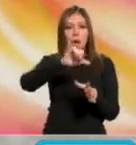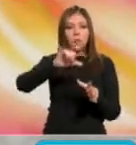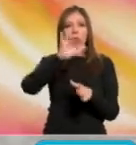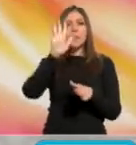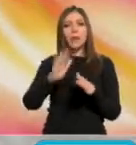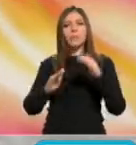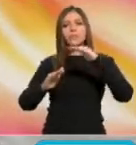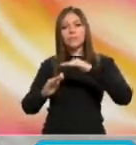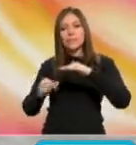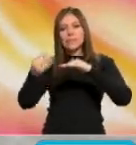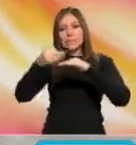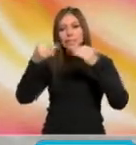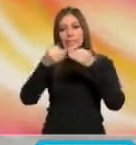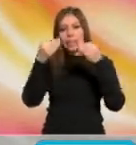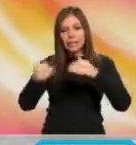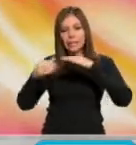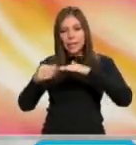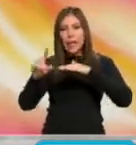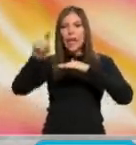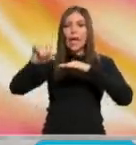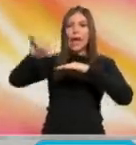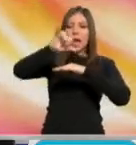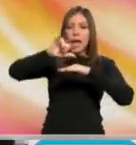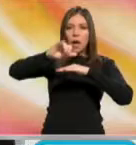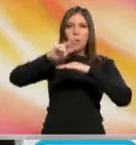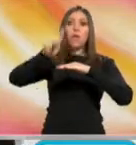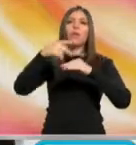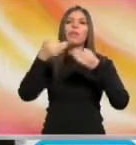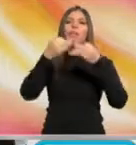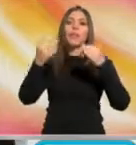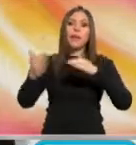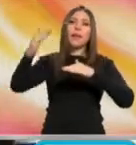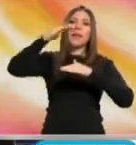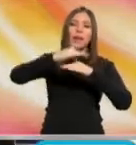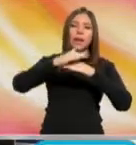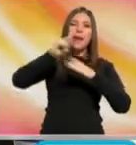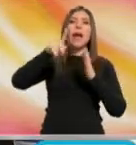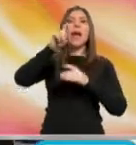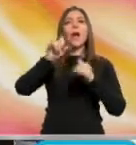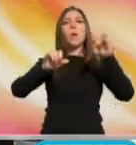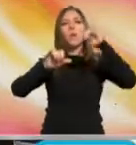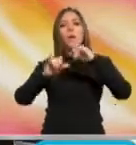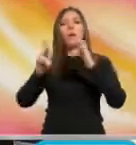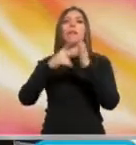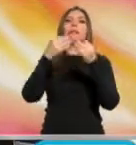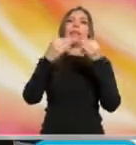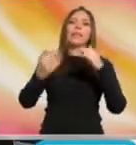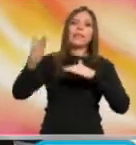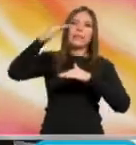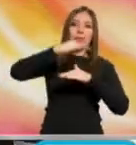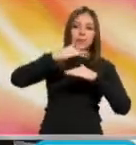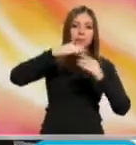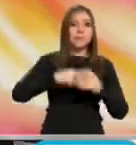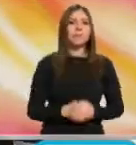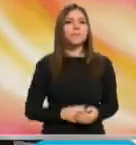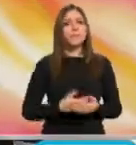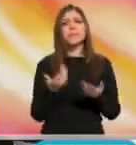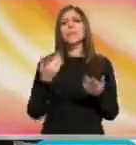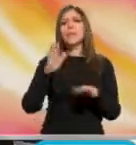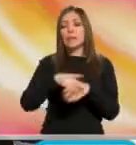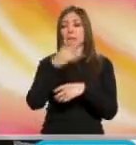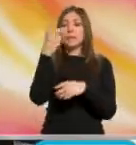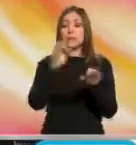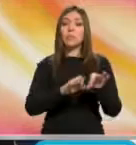expliques paso por paso, Exacto. porque Sí. luego se ve tan fácil y Se a la ve- mera hora la metodología nos falla. No, dímelo a mí. Y luego no entendemos por qué no crees. crecen, qué